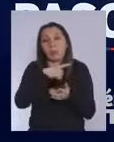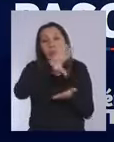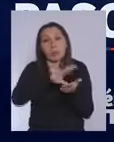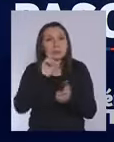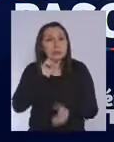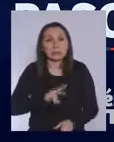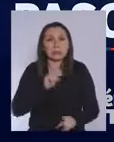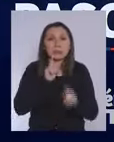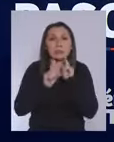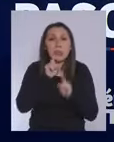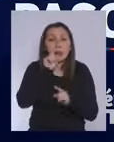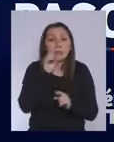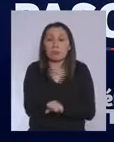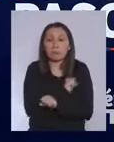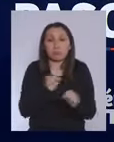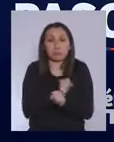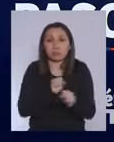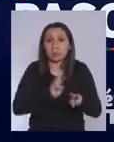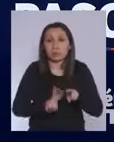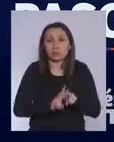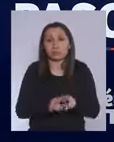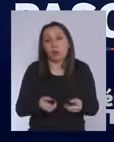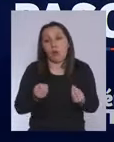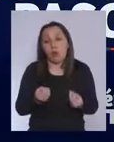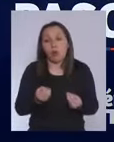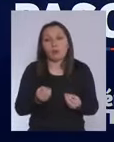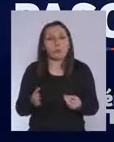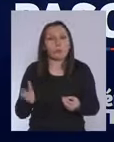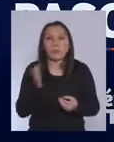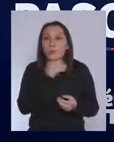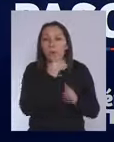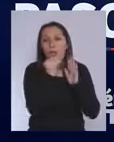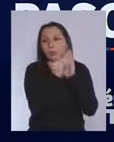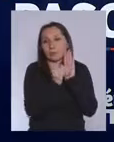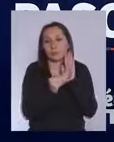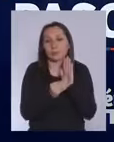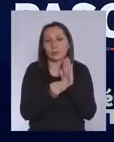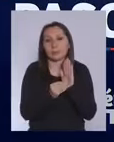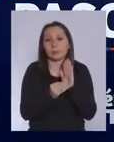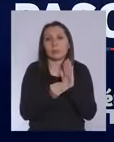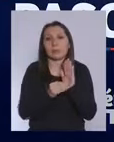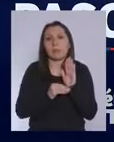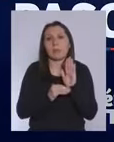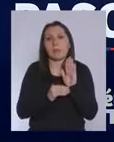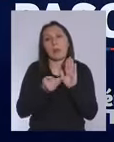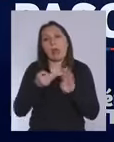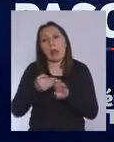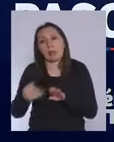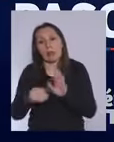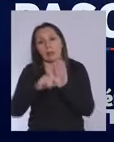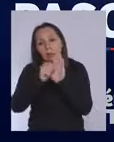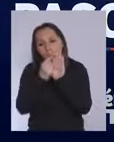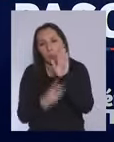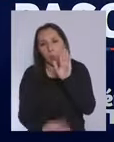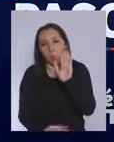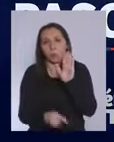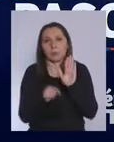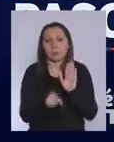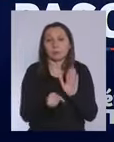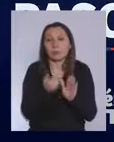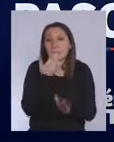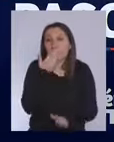realizando exámenes porque no tiene una capacidad de examen obviamente no va a estar en los puestos más retrasados de este ranking y